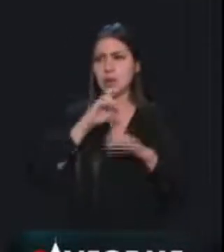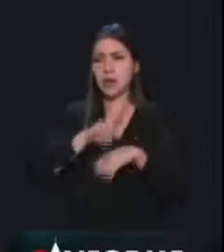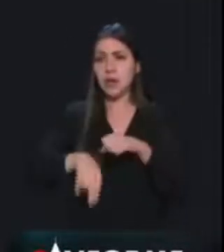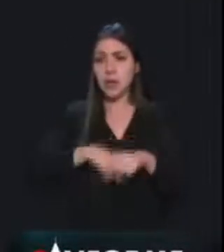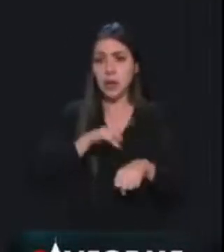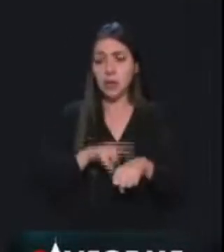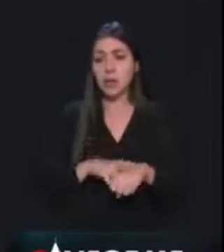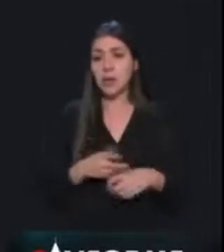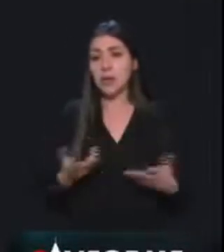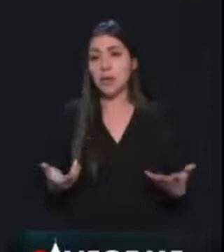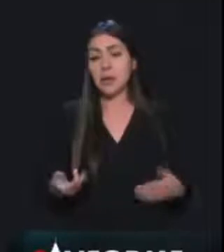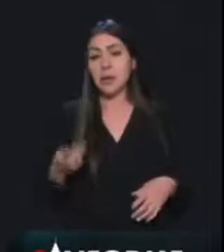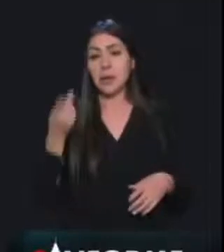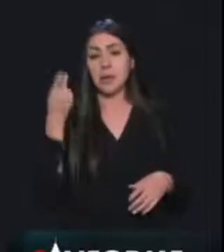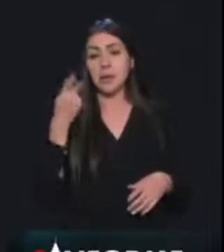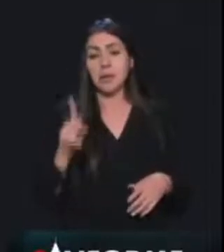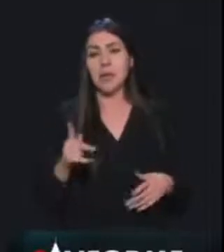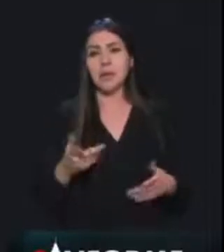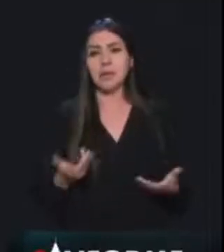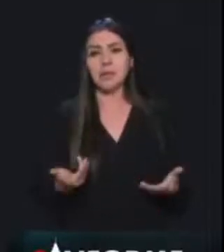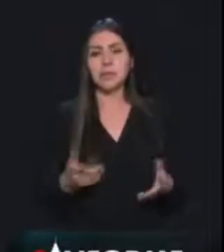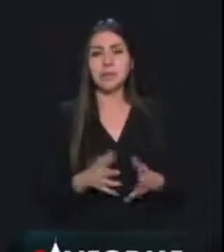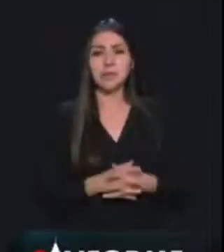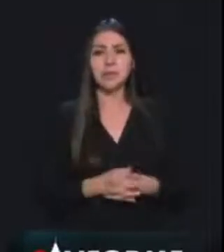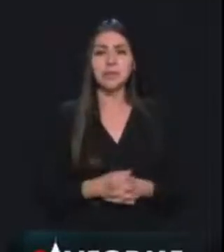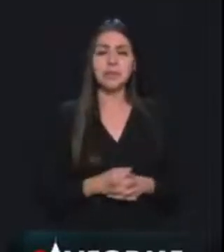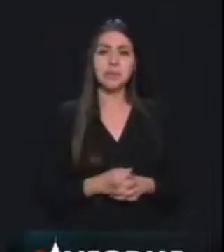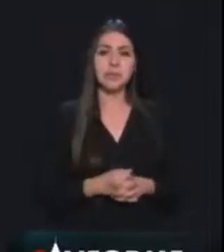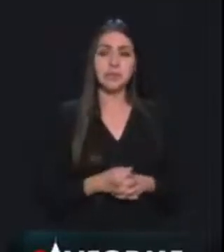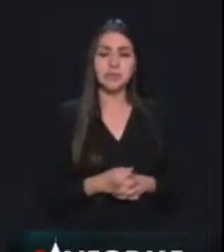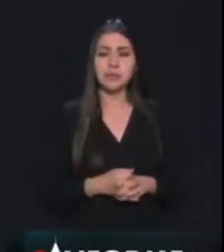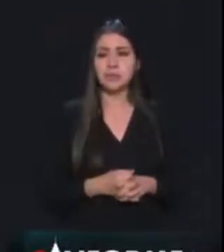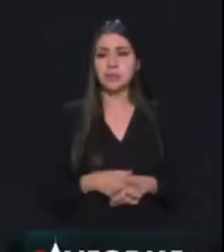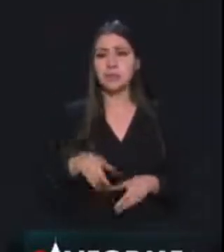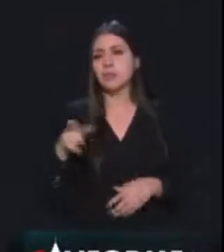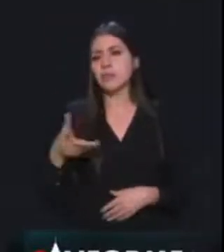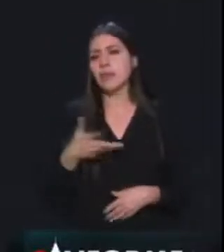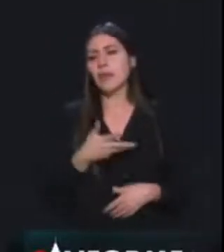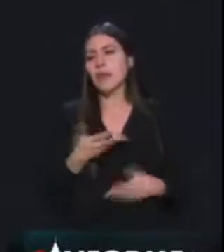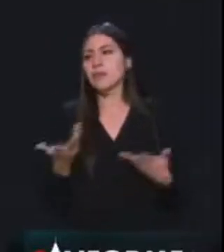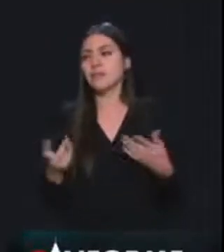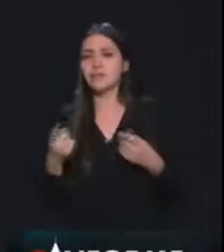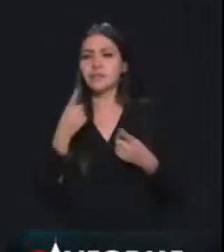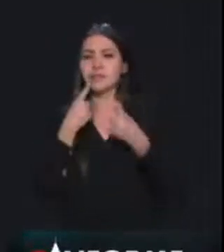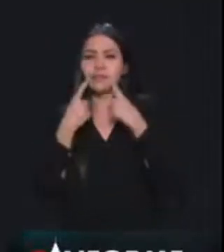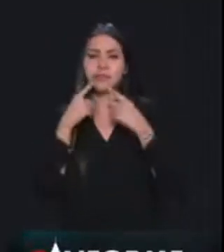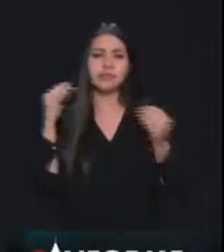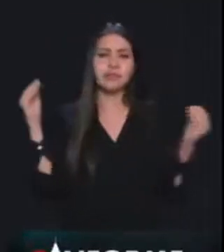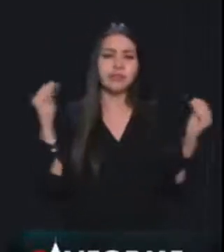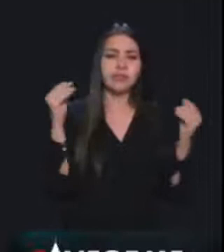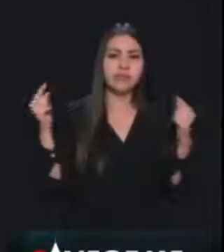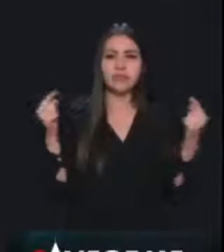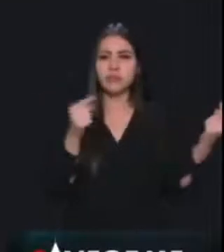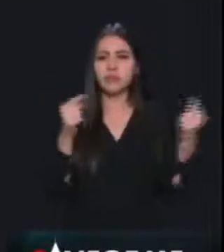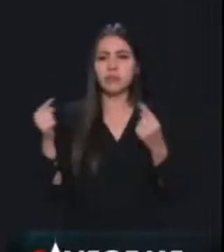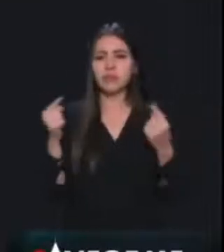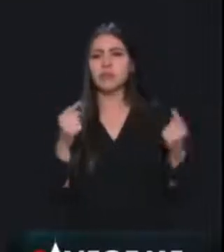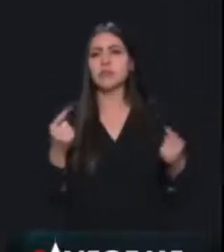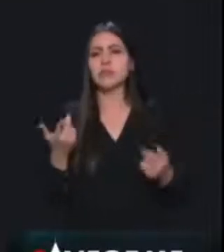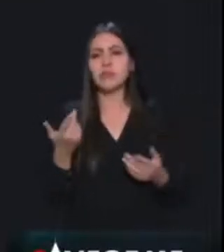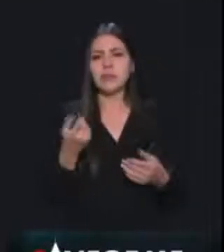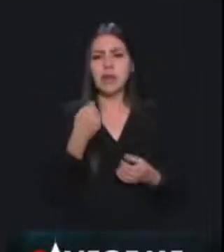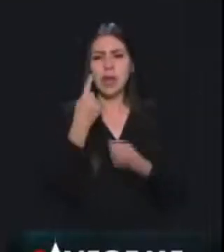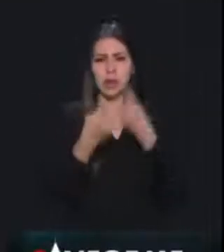esto pues tiene un debate ahí, es decir, es en cierta parte en efectos renovables, es